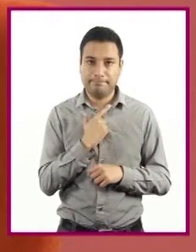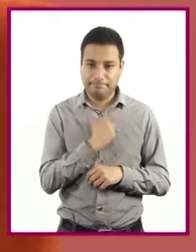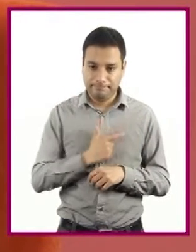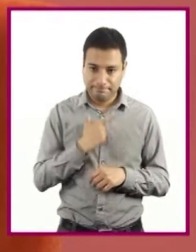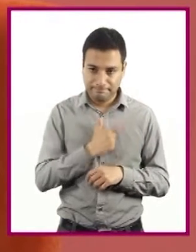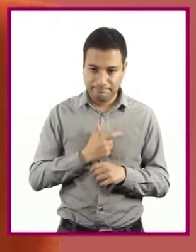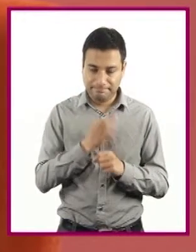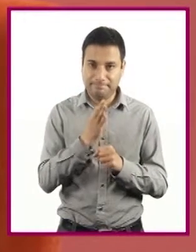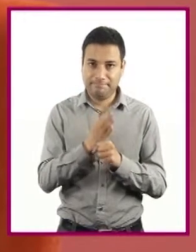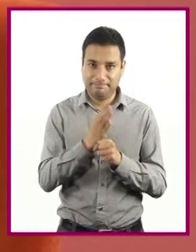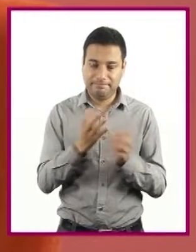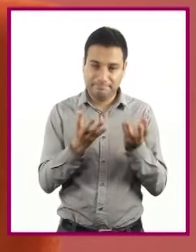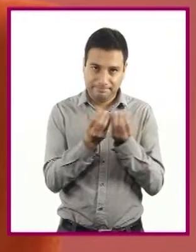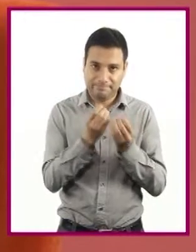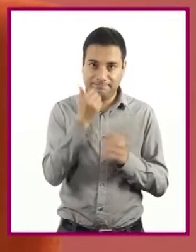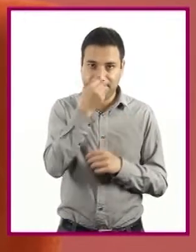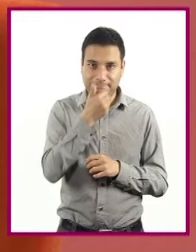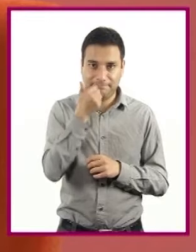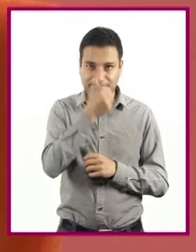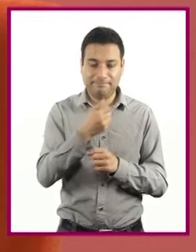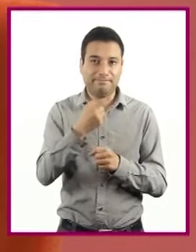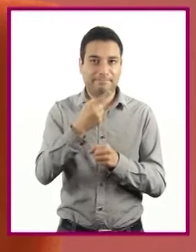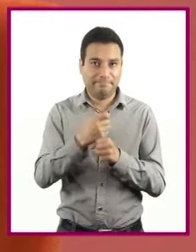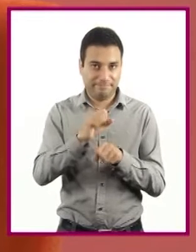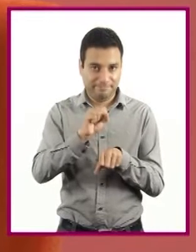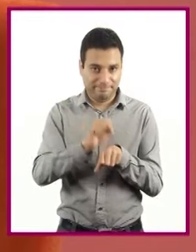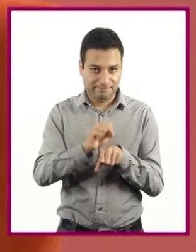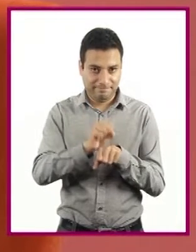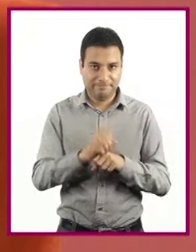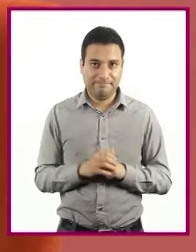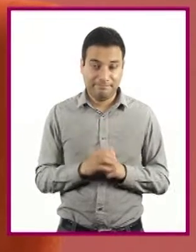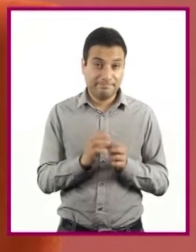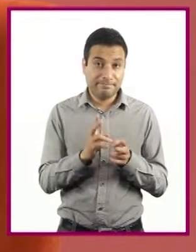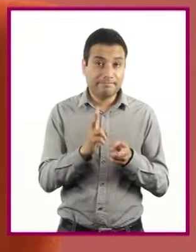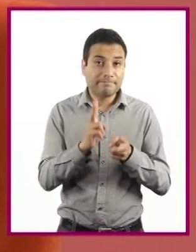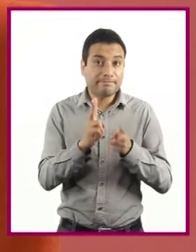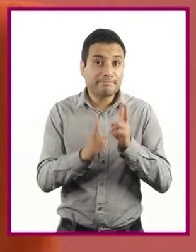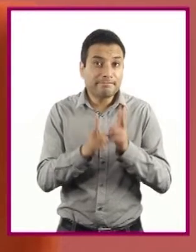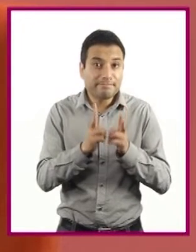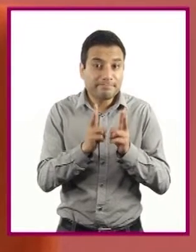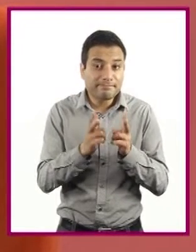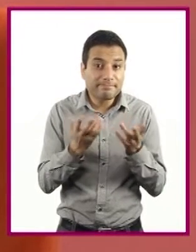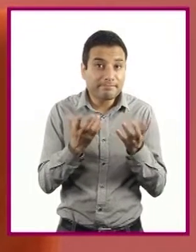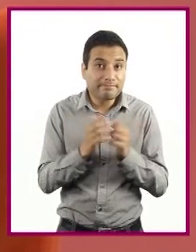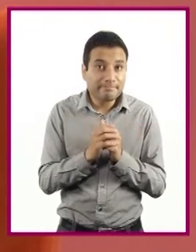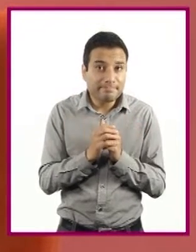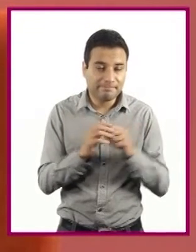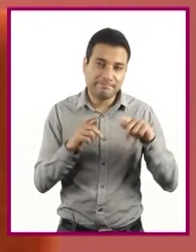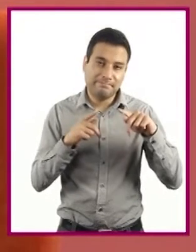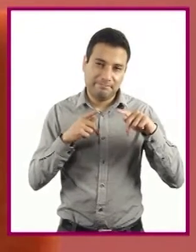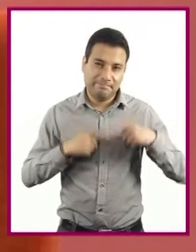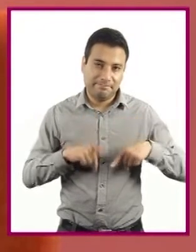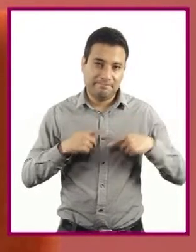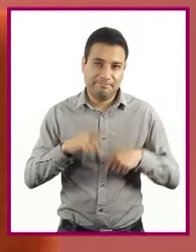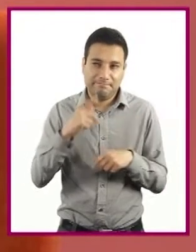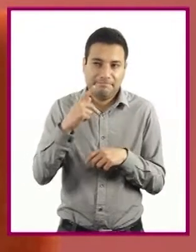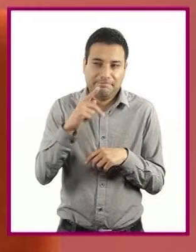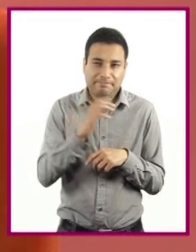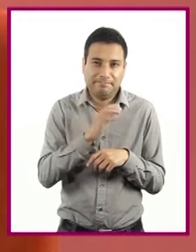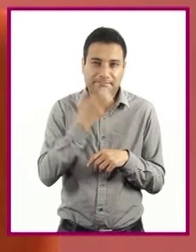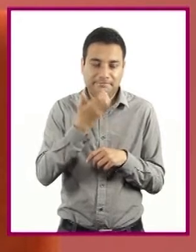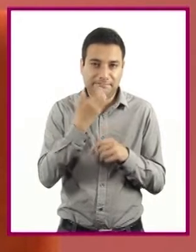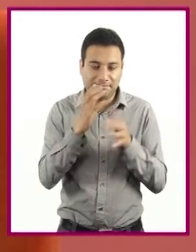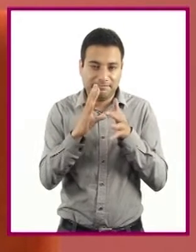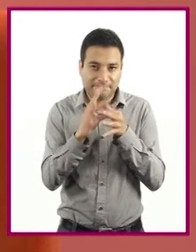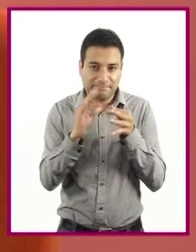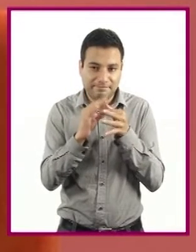con ustedes, alumnas y alumnos de primer grado de secundaria, para platicar un poco acerca de los refranes y los dichos, en específico de